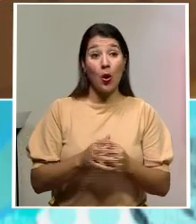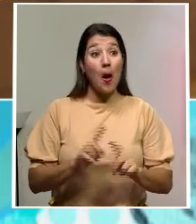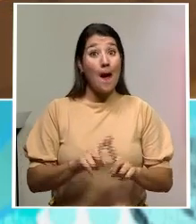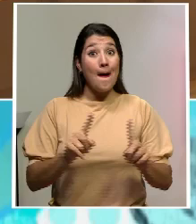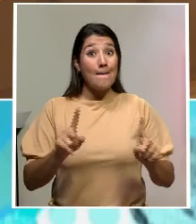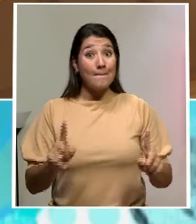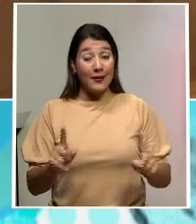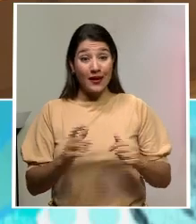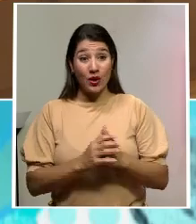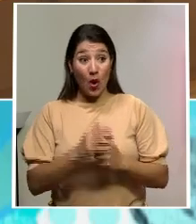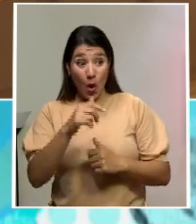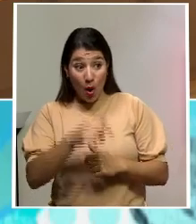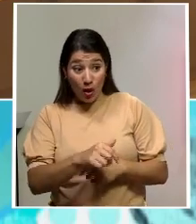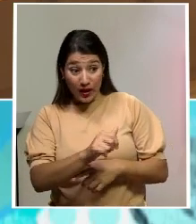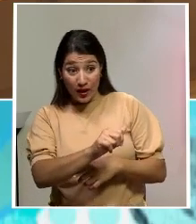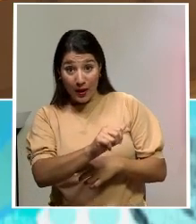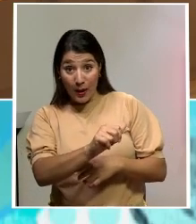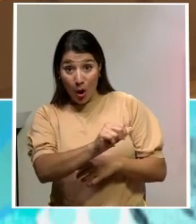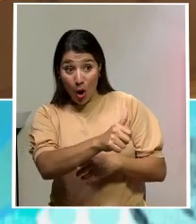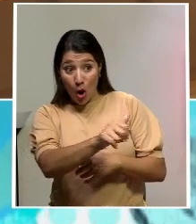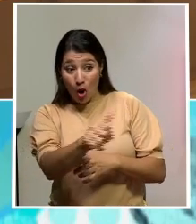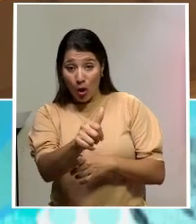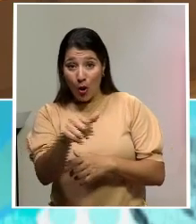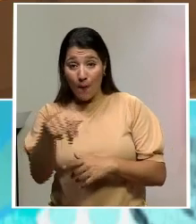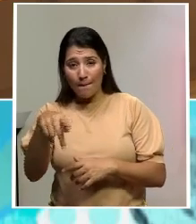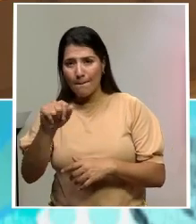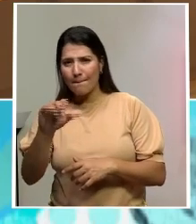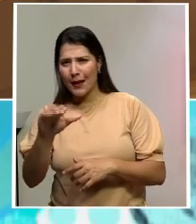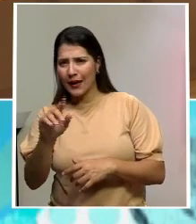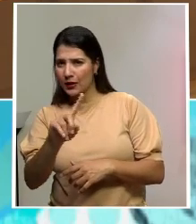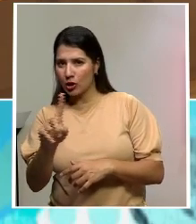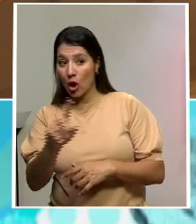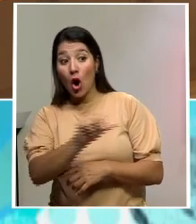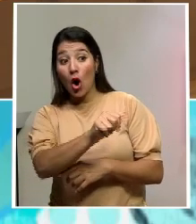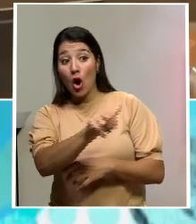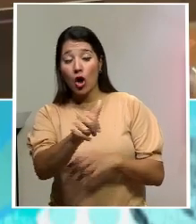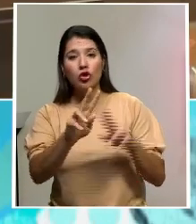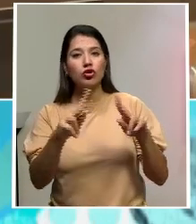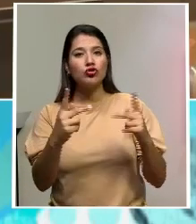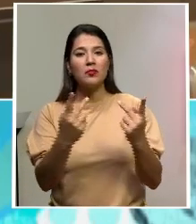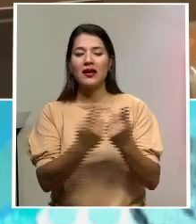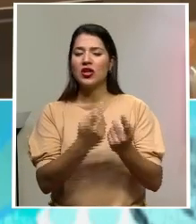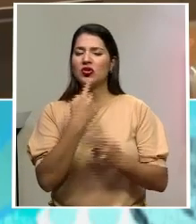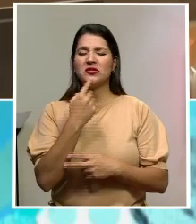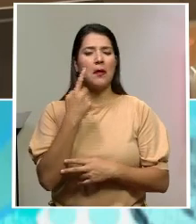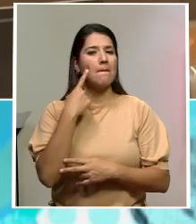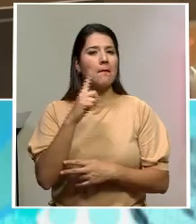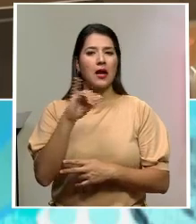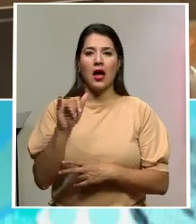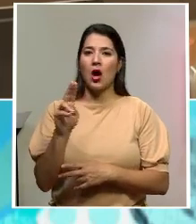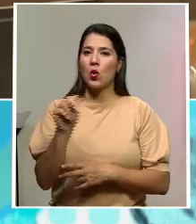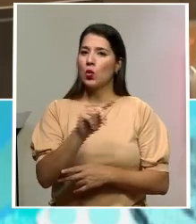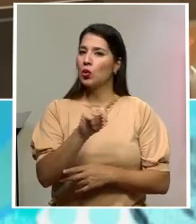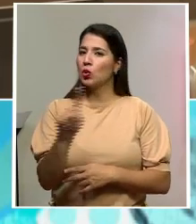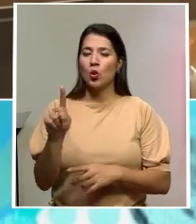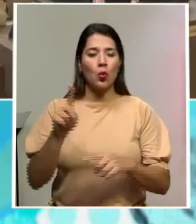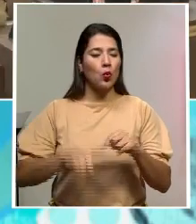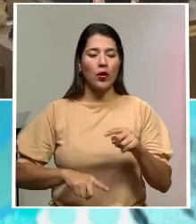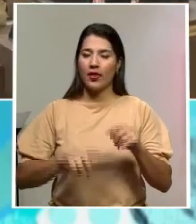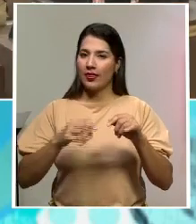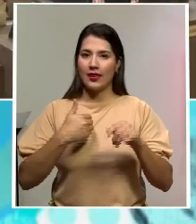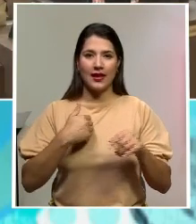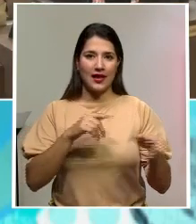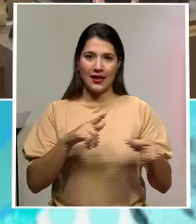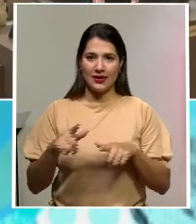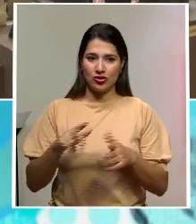ellos advirtieron que no iba a estar para el mes de junio esta situación como lo tenía previsto el gobierno,